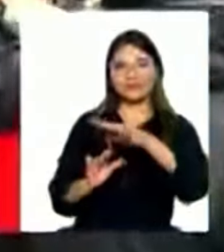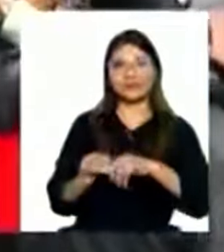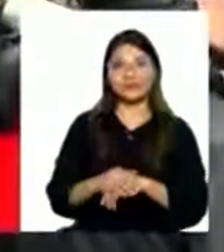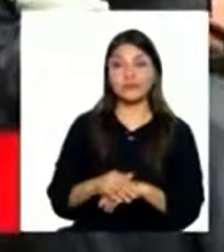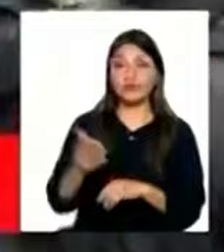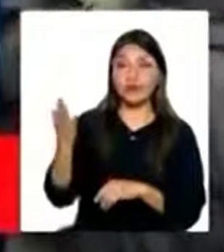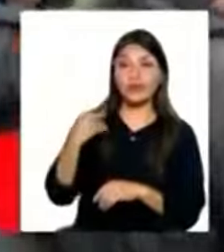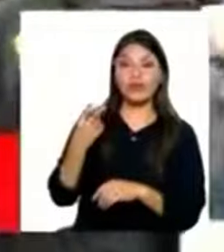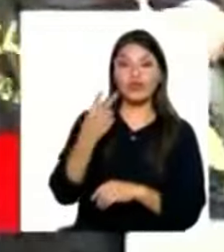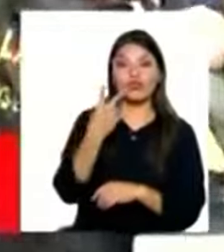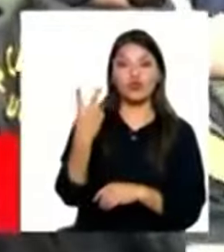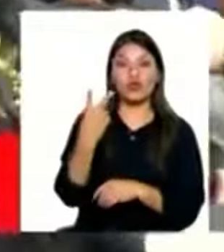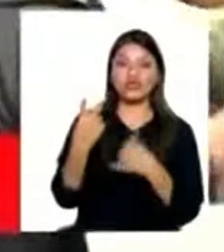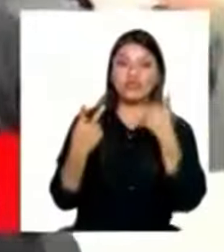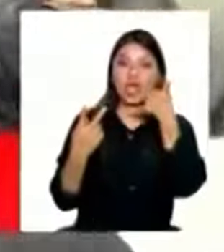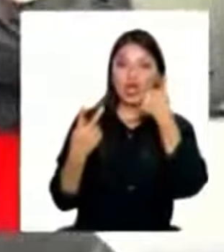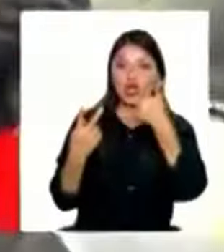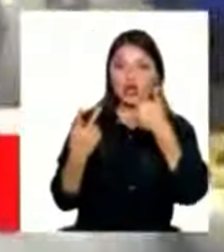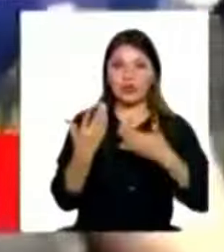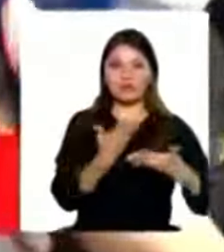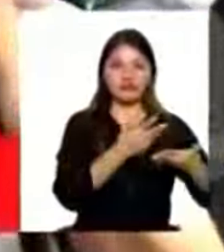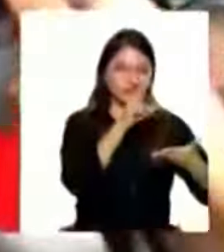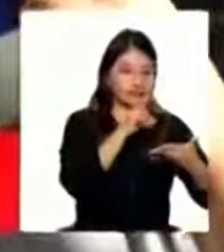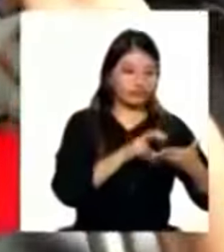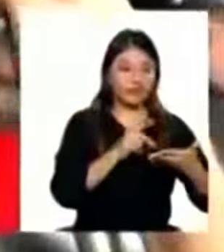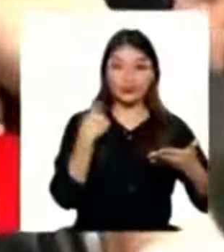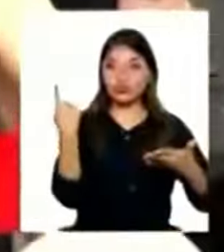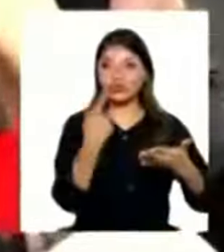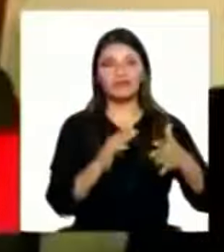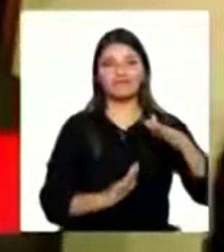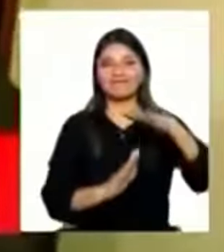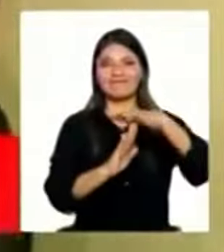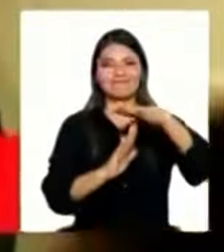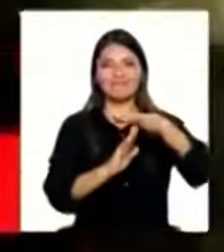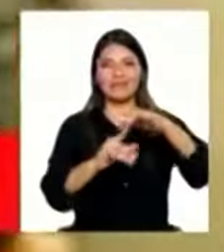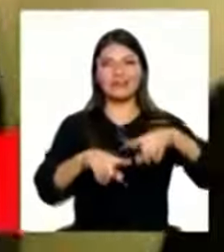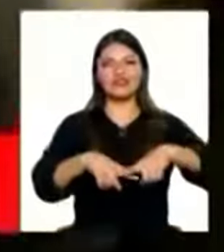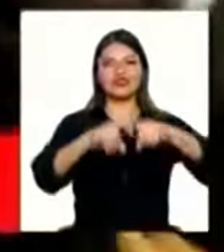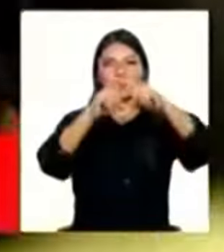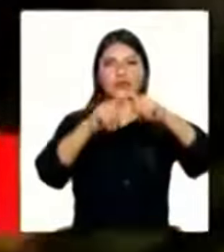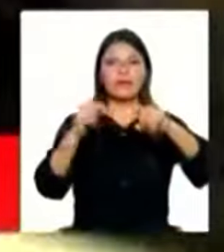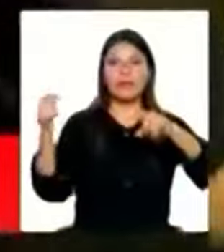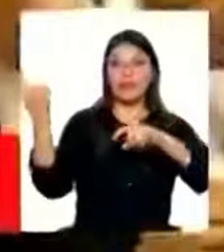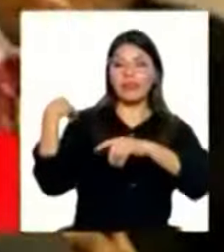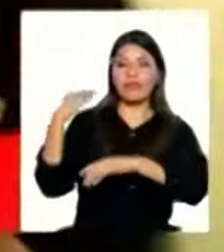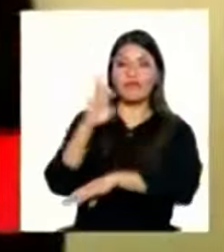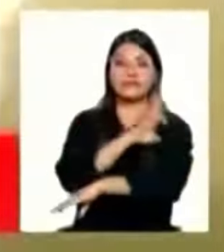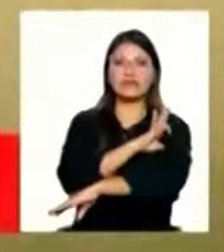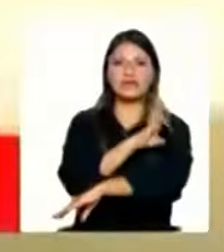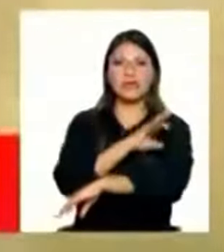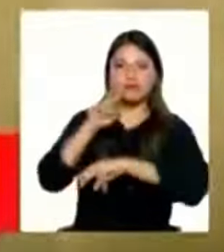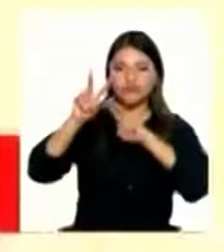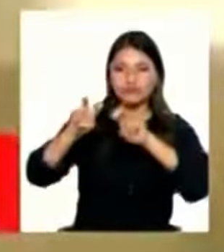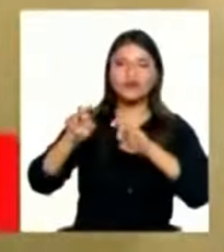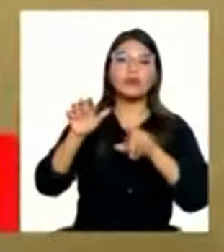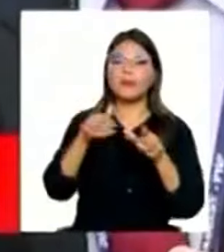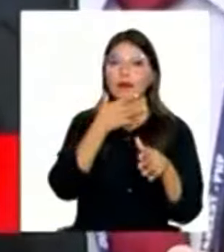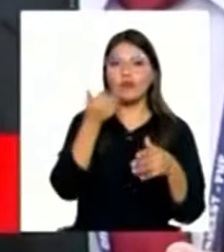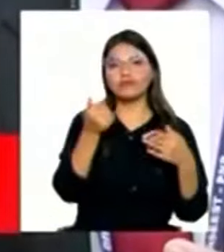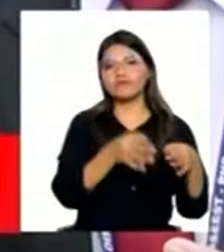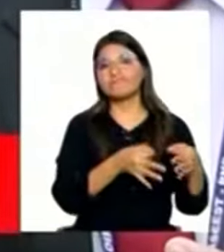los dos celulares del expresidente Alan García fueron suspendidas por la Oficina de Peritajes de la Fiscalía, sin nuevo